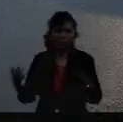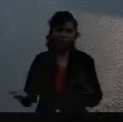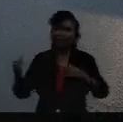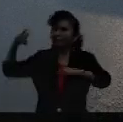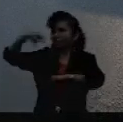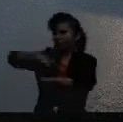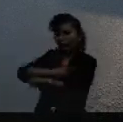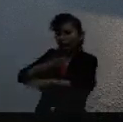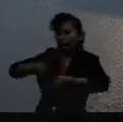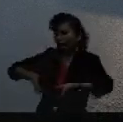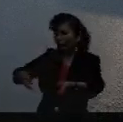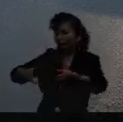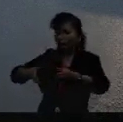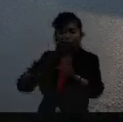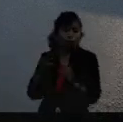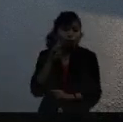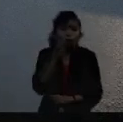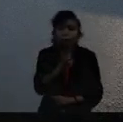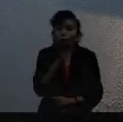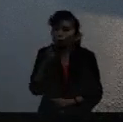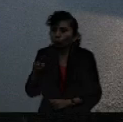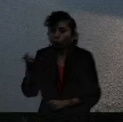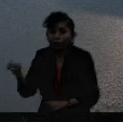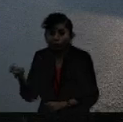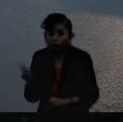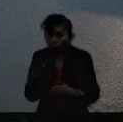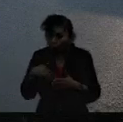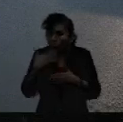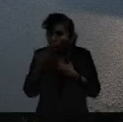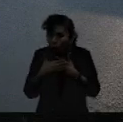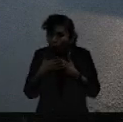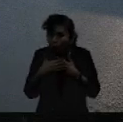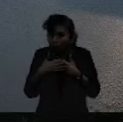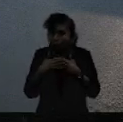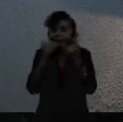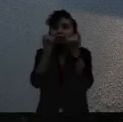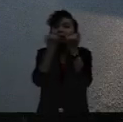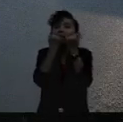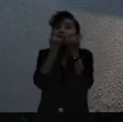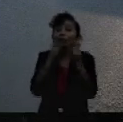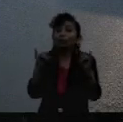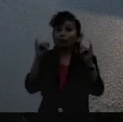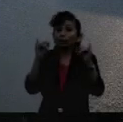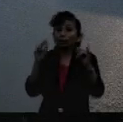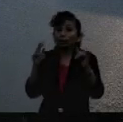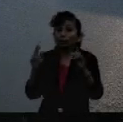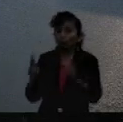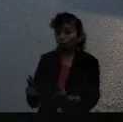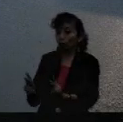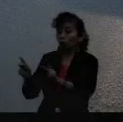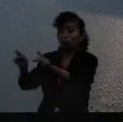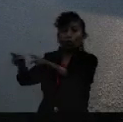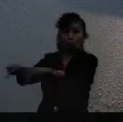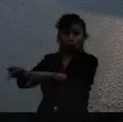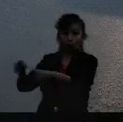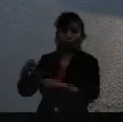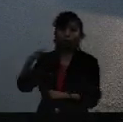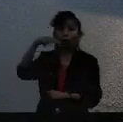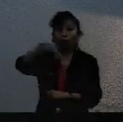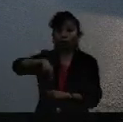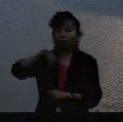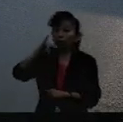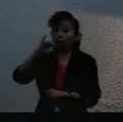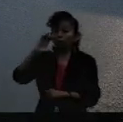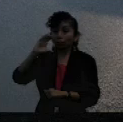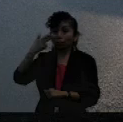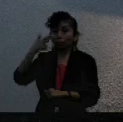aeropuerto todas esas obras y en breve la inauguración del puente de la laguna nichupté o la